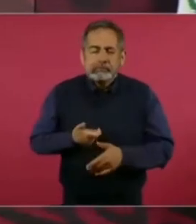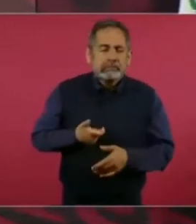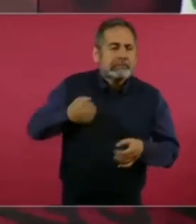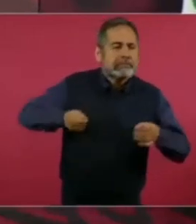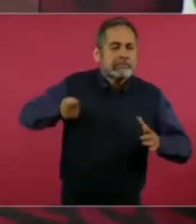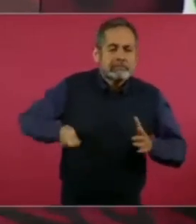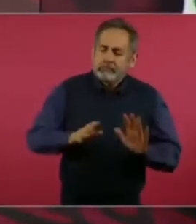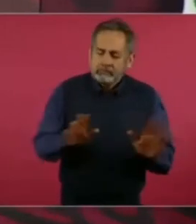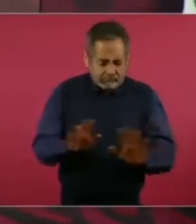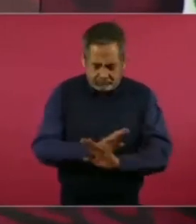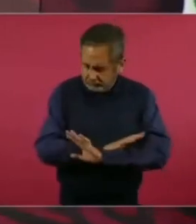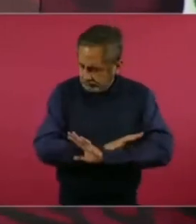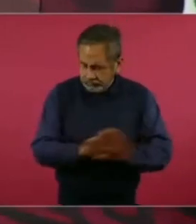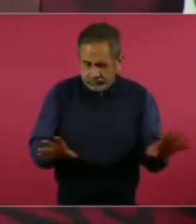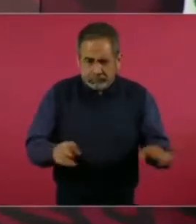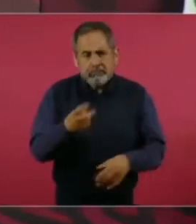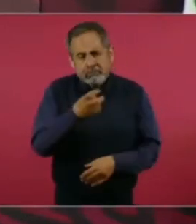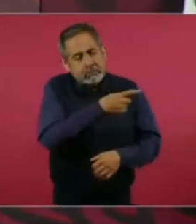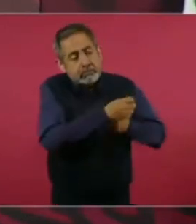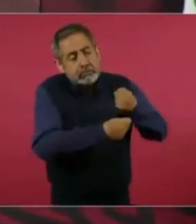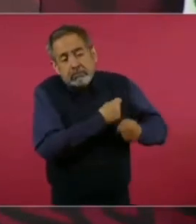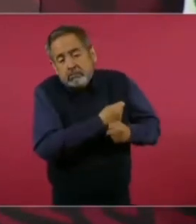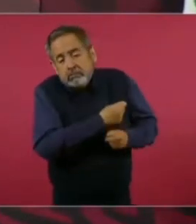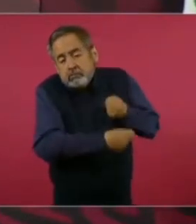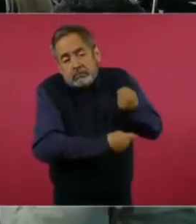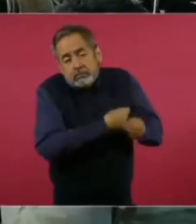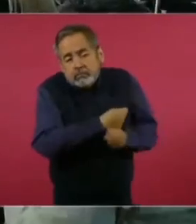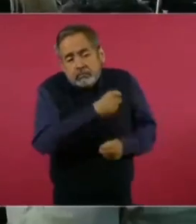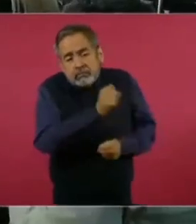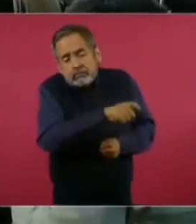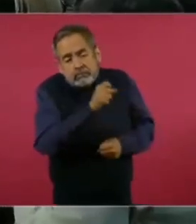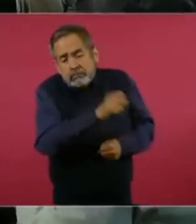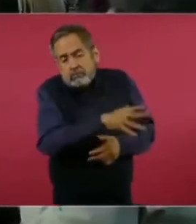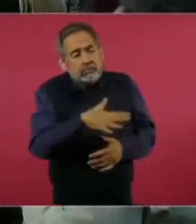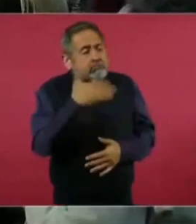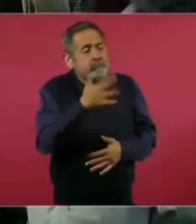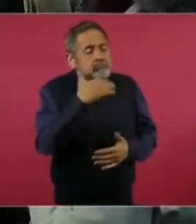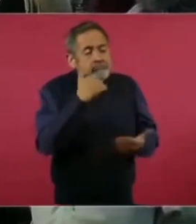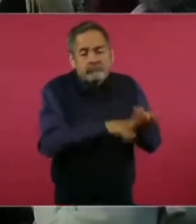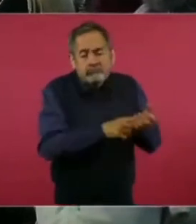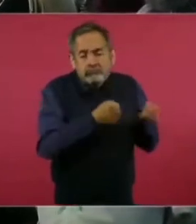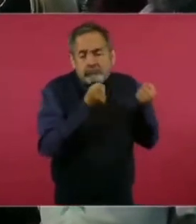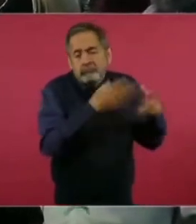que es lo que ha predominado. Entonces, que hay muchos corruptos